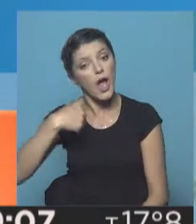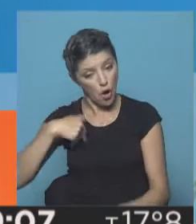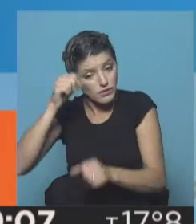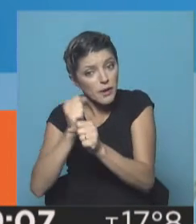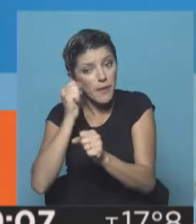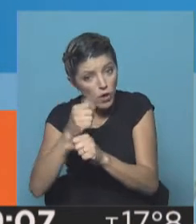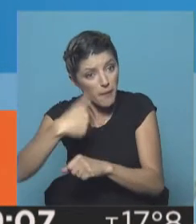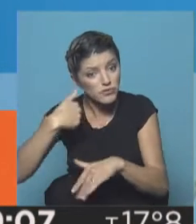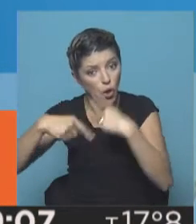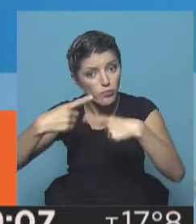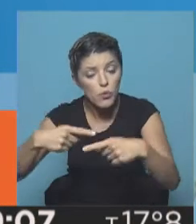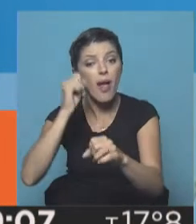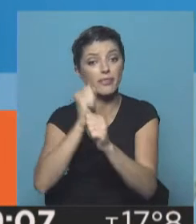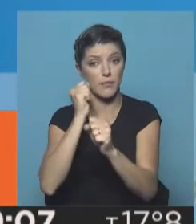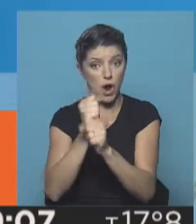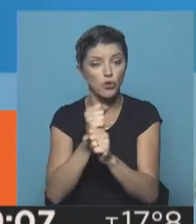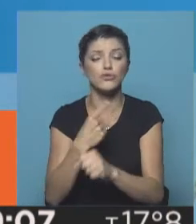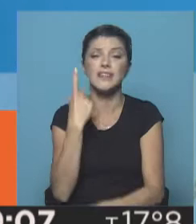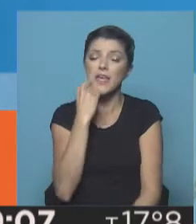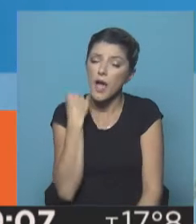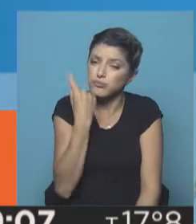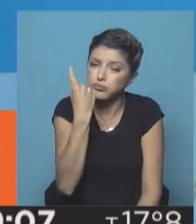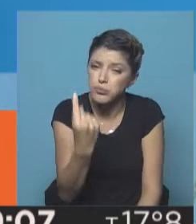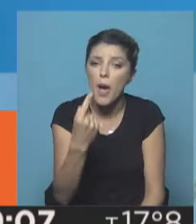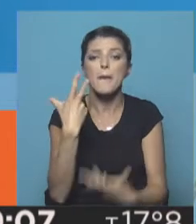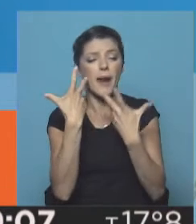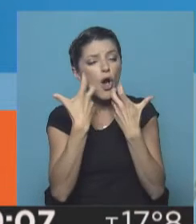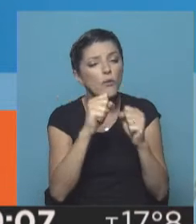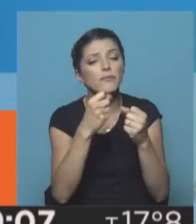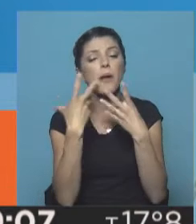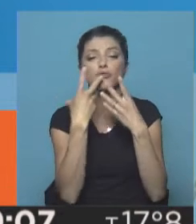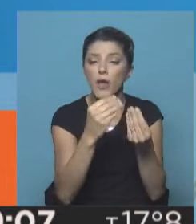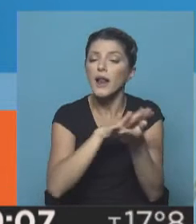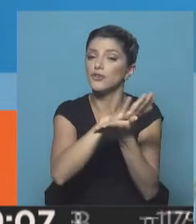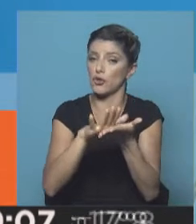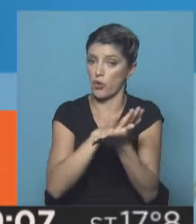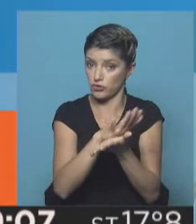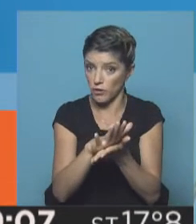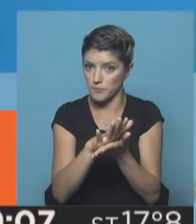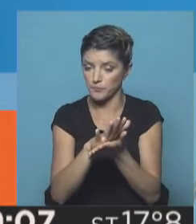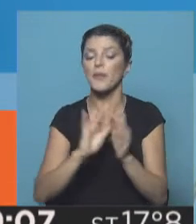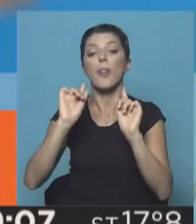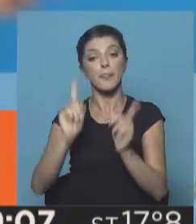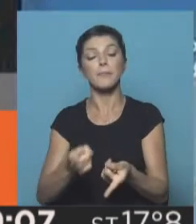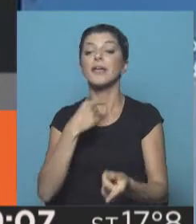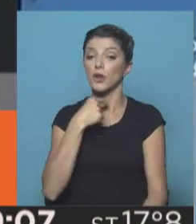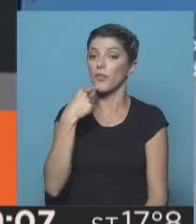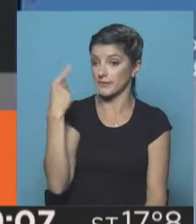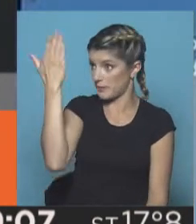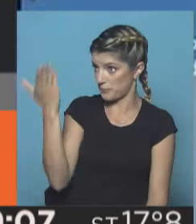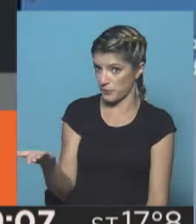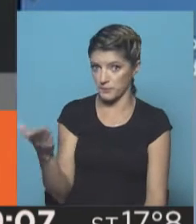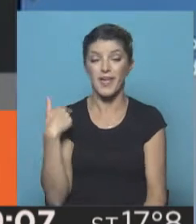trabajando todos los días para llevarles soluciones. Y además quiero decirles que junto a Caro y todo el